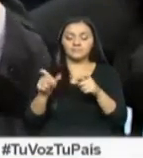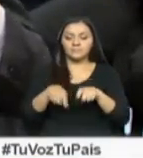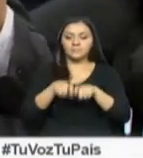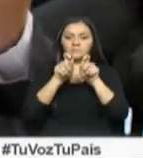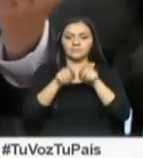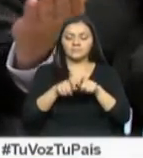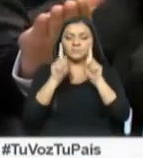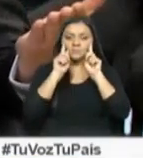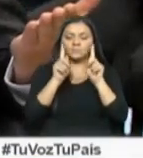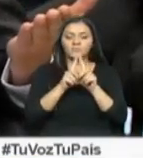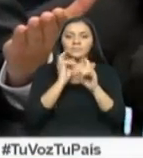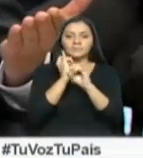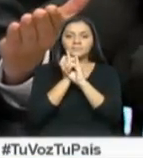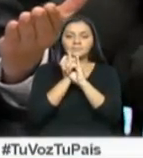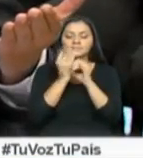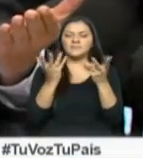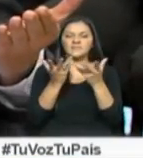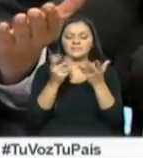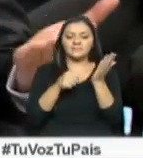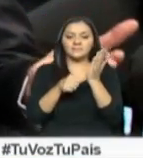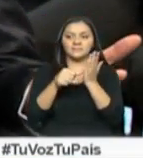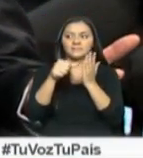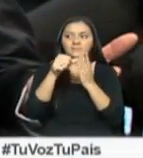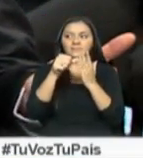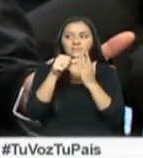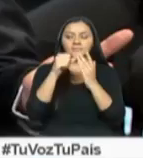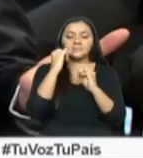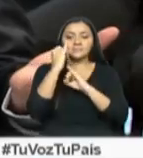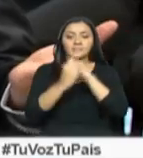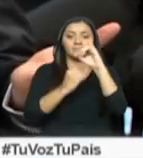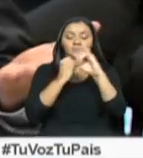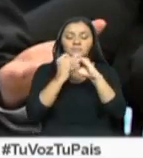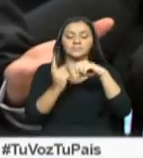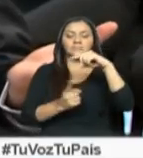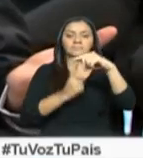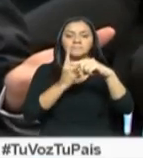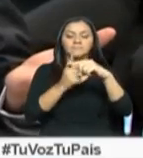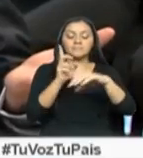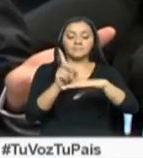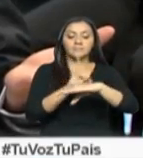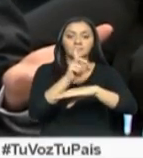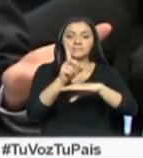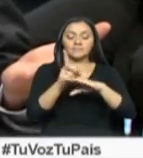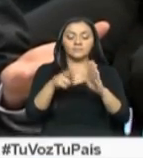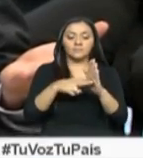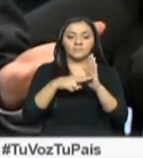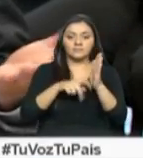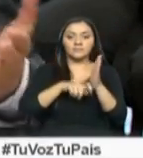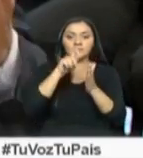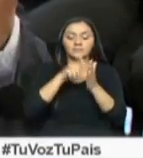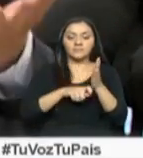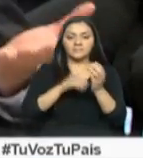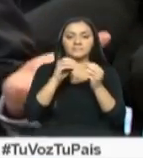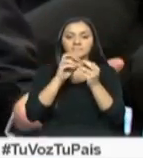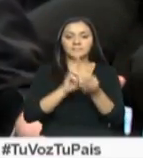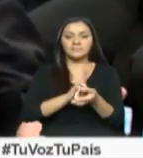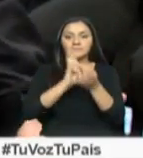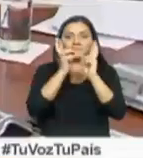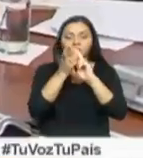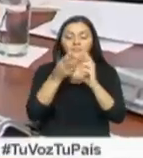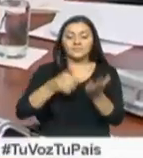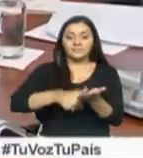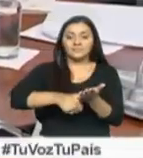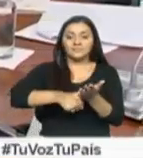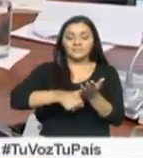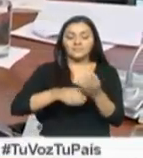el convenio interinstitucional entre el Ministerio de Relaciones Exteriores y la Dirección General del Registro Civil para la renovación de cédulas de